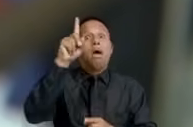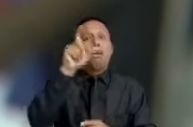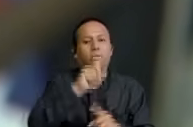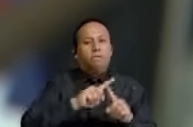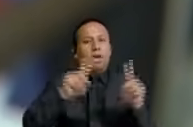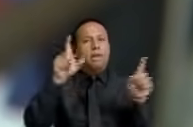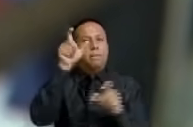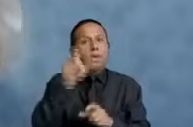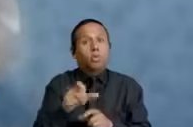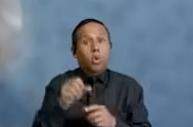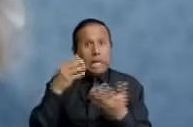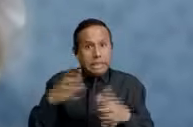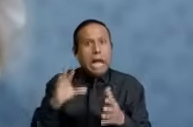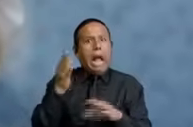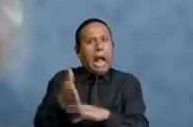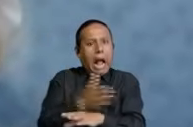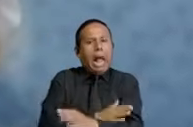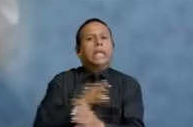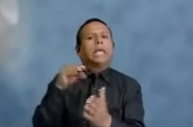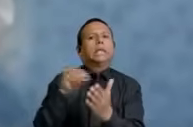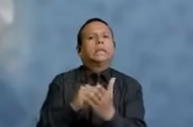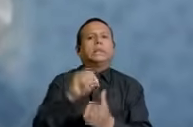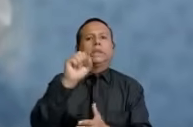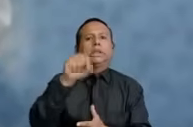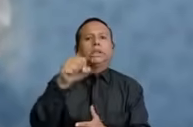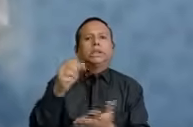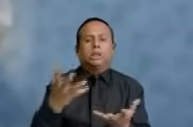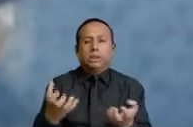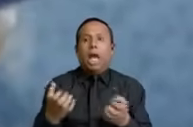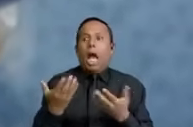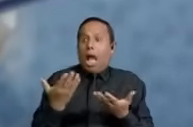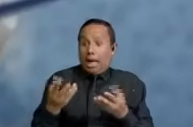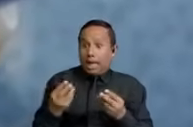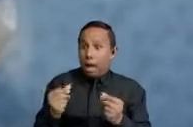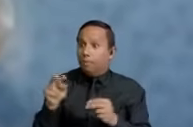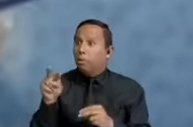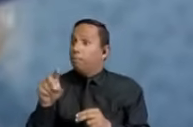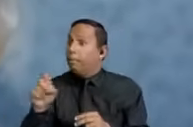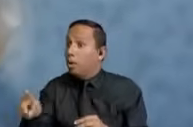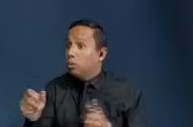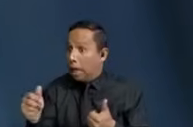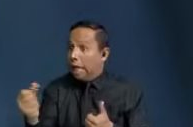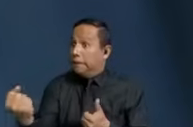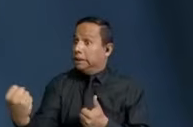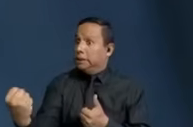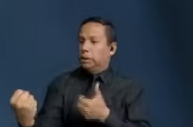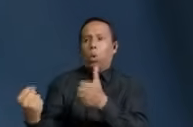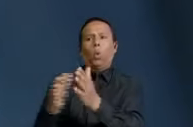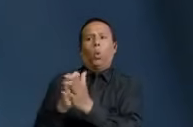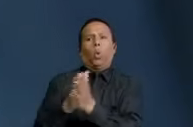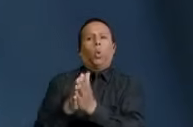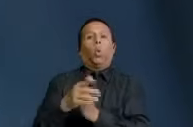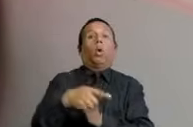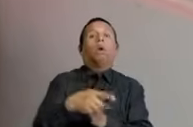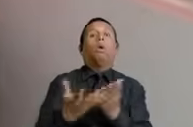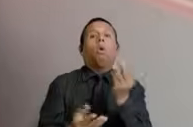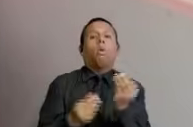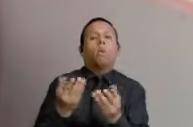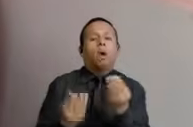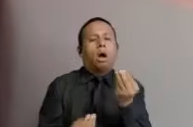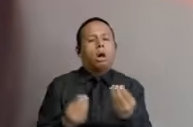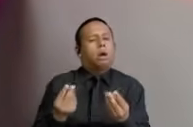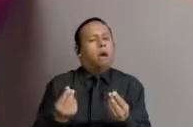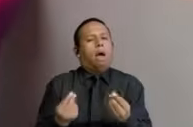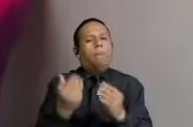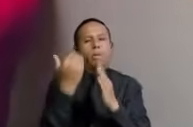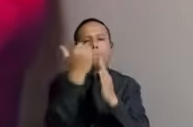médicos de esta casa asistencial coordinan con el instituto de donación y trasplante de órganos entidad que busca dentro de la